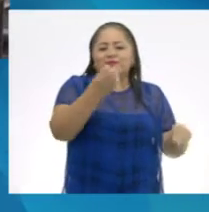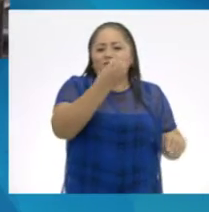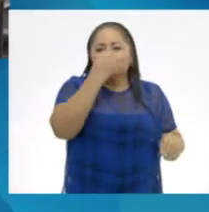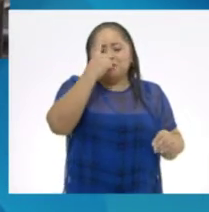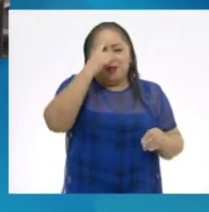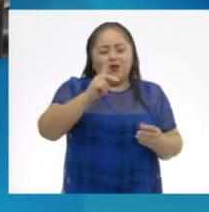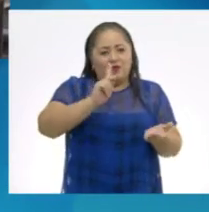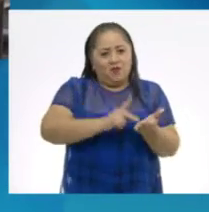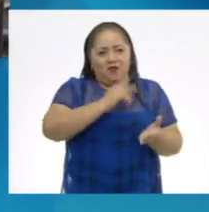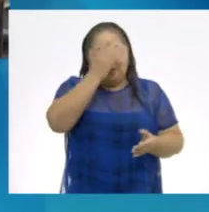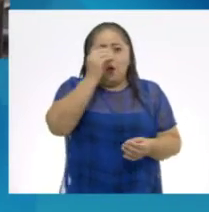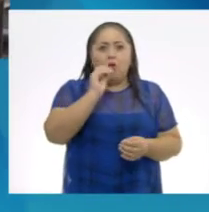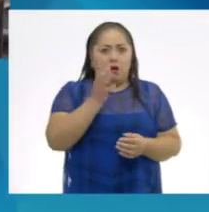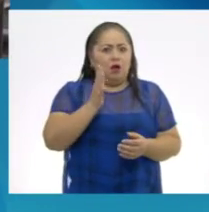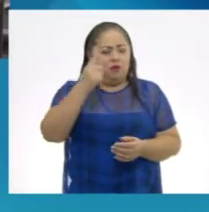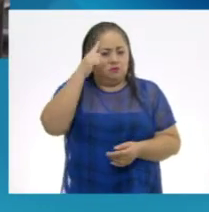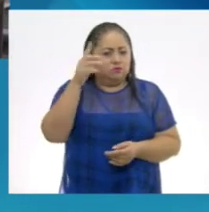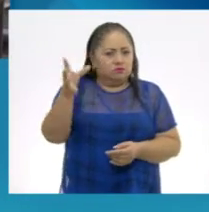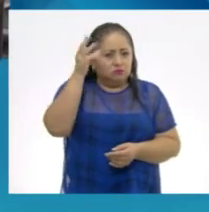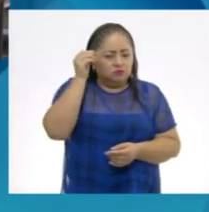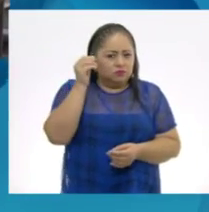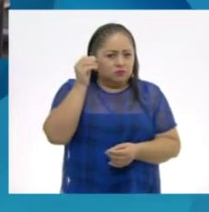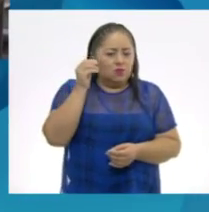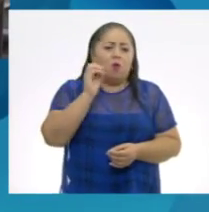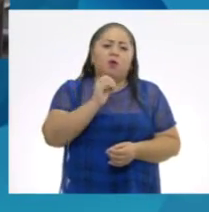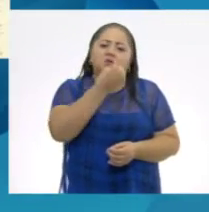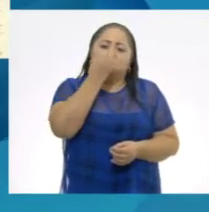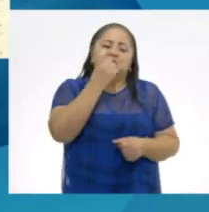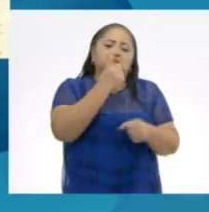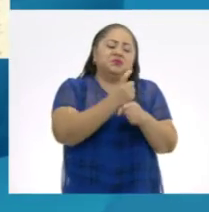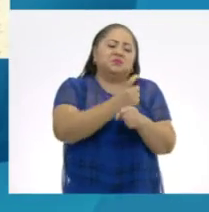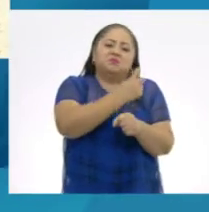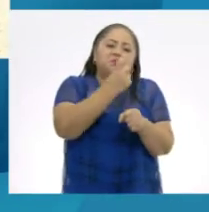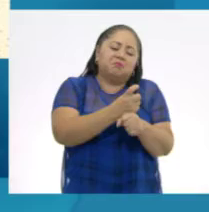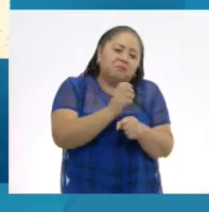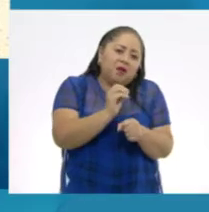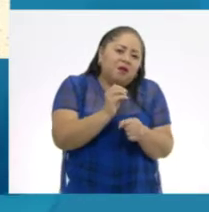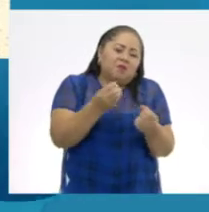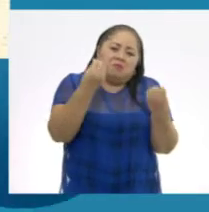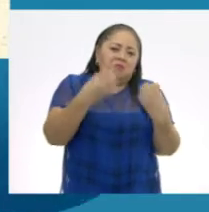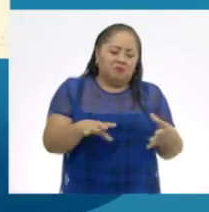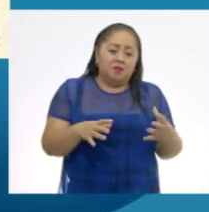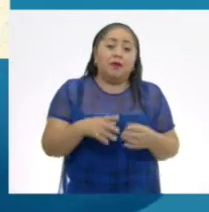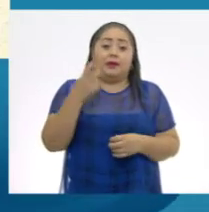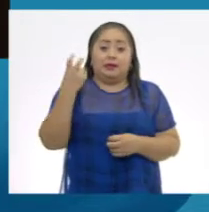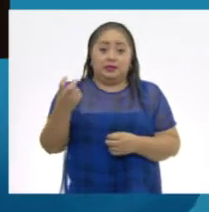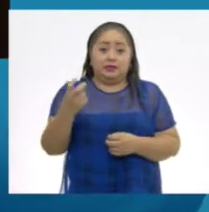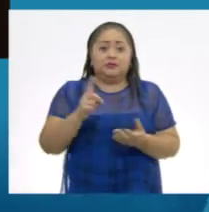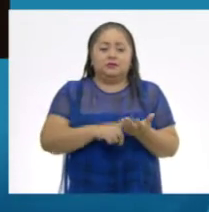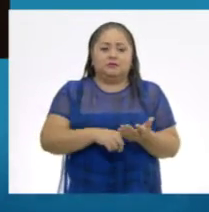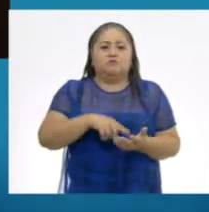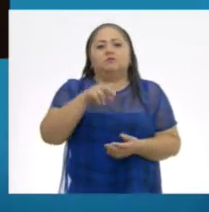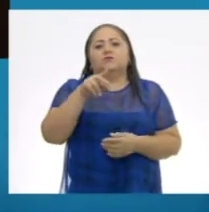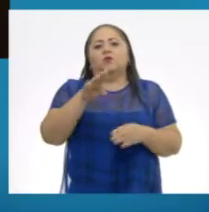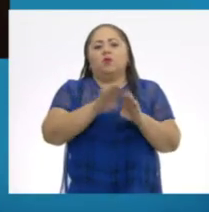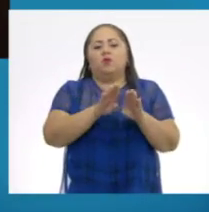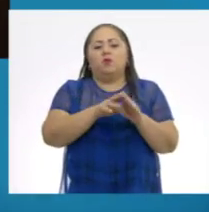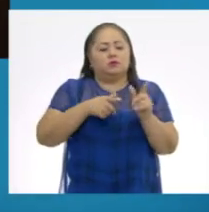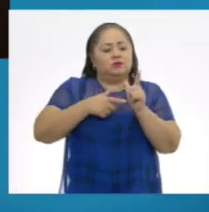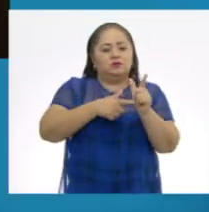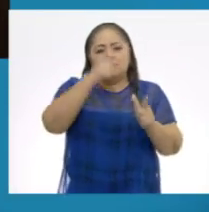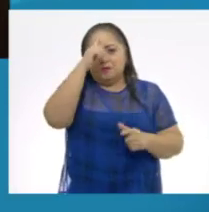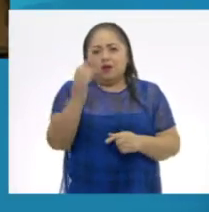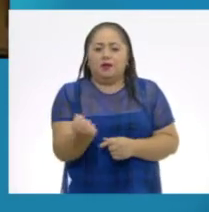el niño debería estar, aunque perdió ese ciclo escolar. Pero esta movilidad complica enormemente la continuidad